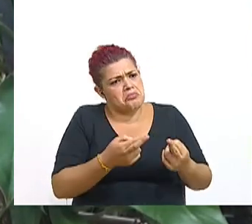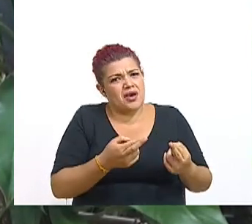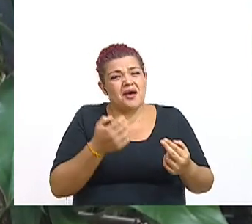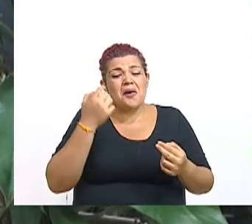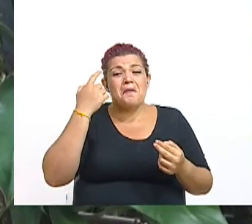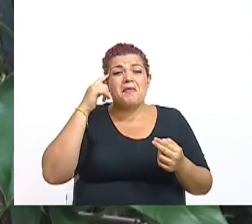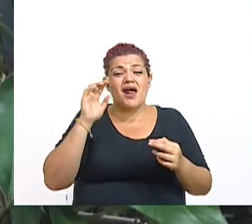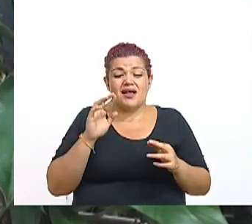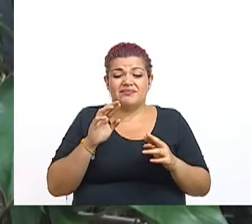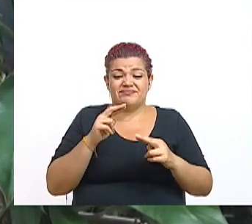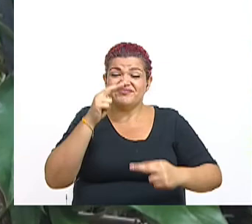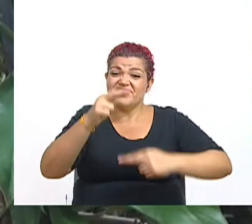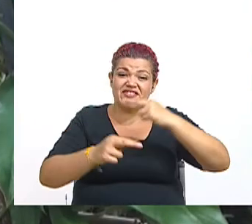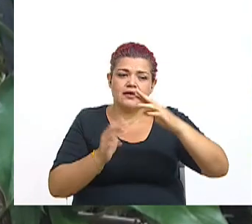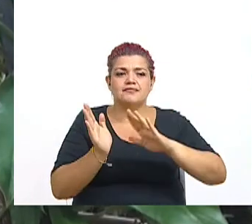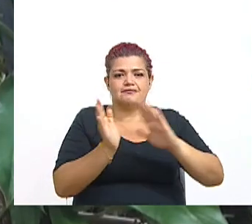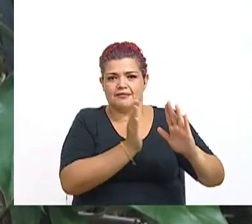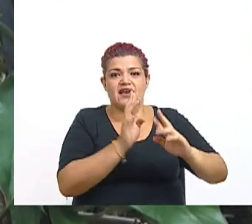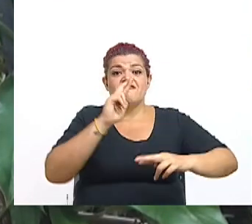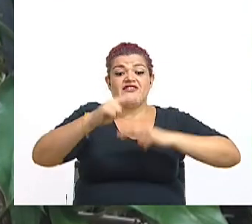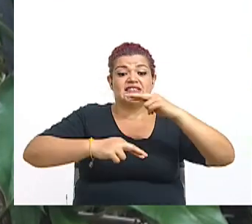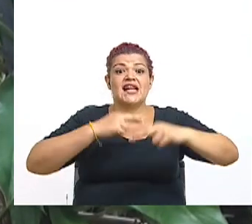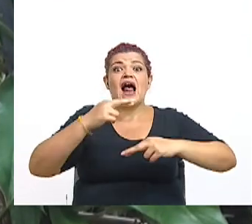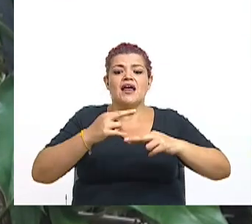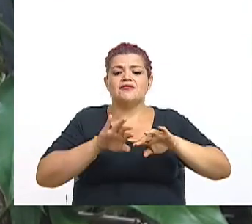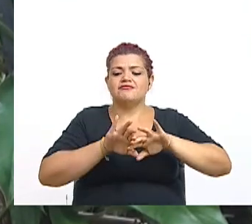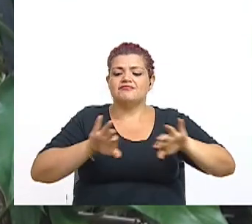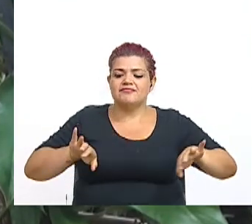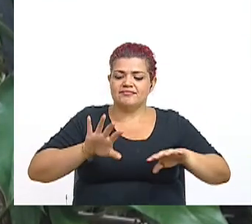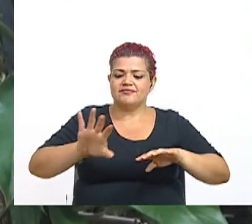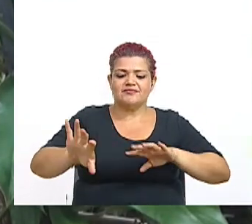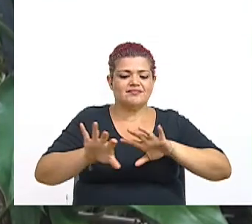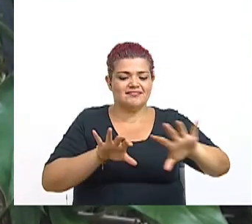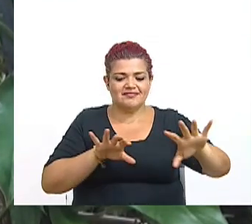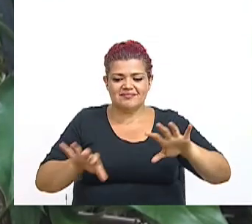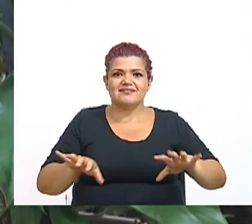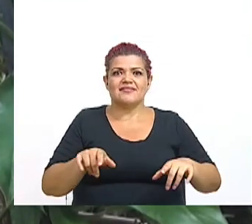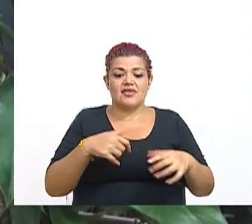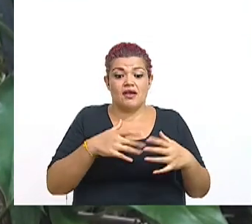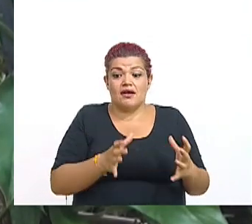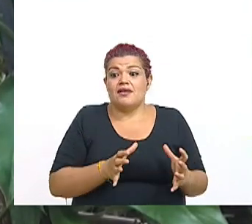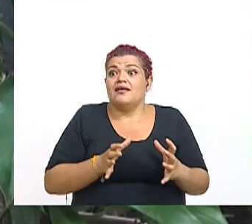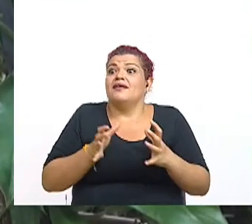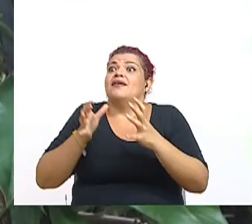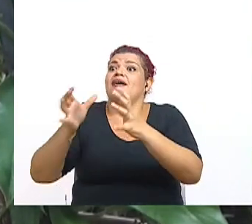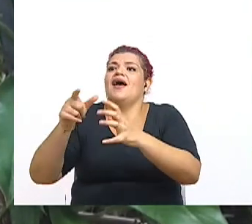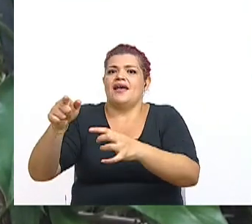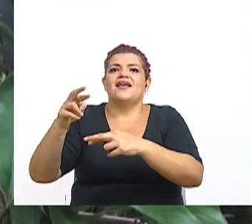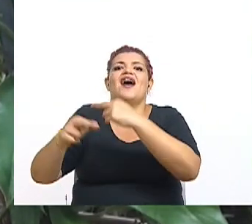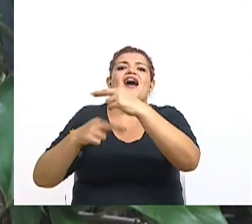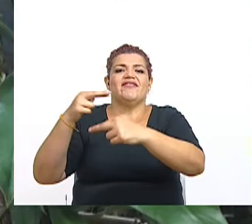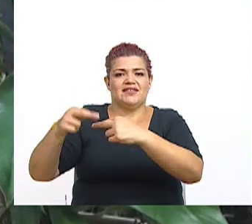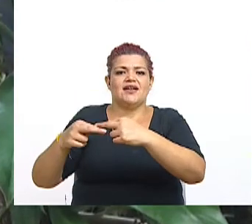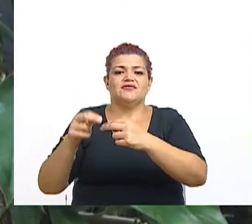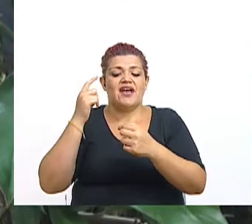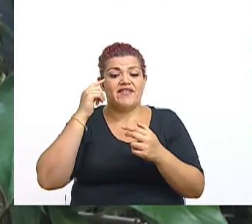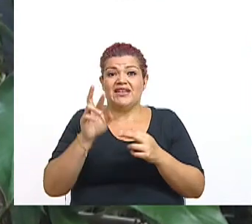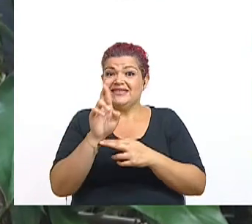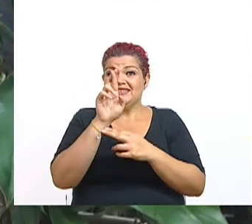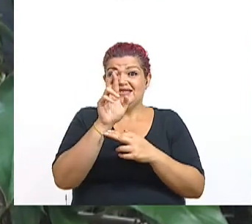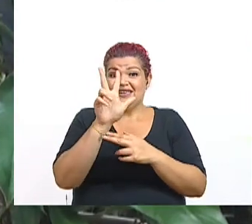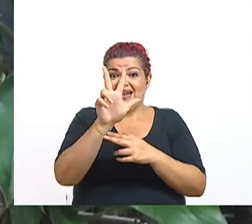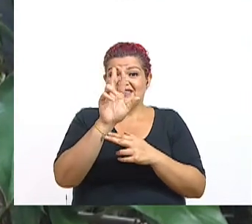desechos y llevarlos al centro de acopio más cercano. En resumen, las 3 R's ayudan a ahorrar dinero, ser un